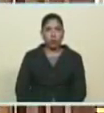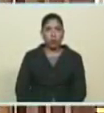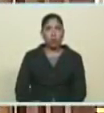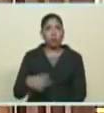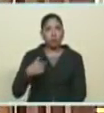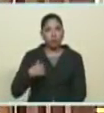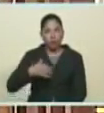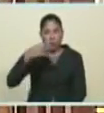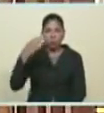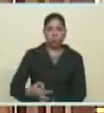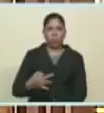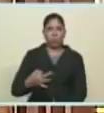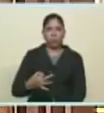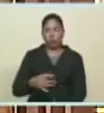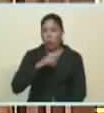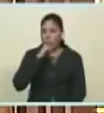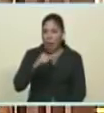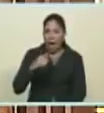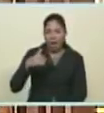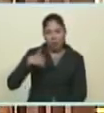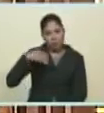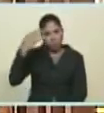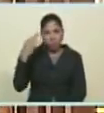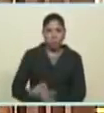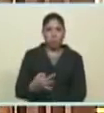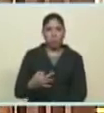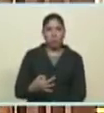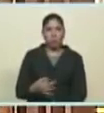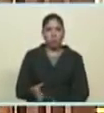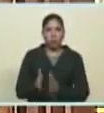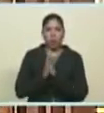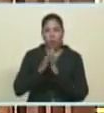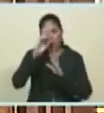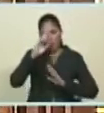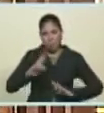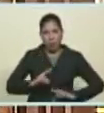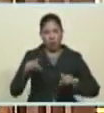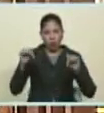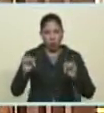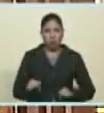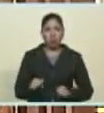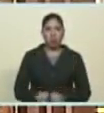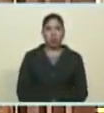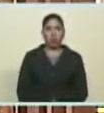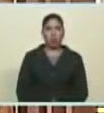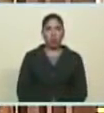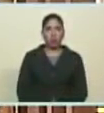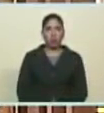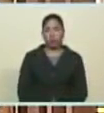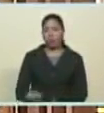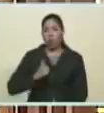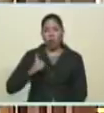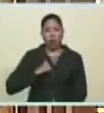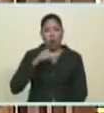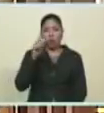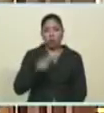Voy a ser draconiano en la aplicación de la ley y voy a exigir como jefe de Estado la aplicación draconiana. A quien sea.